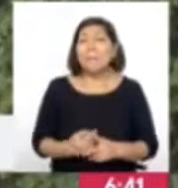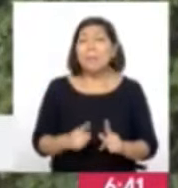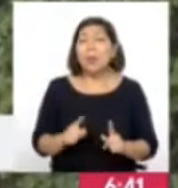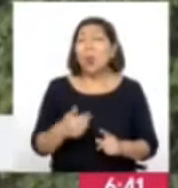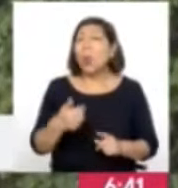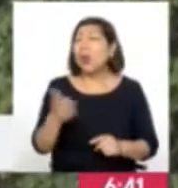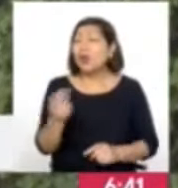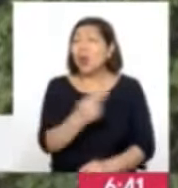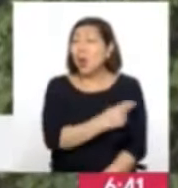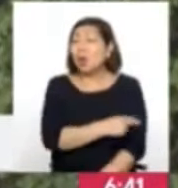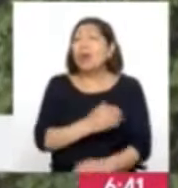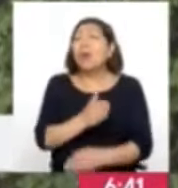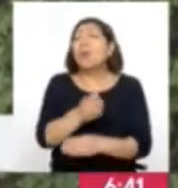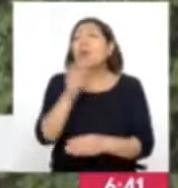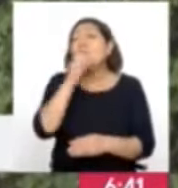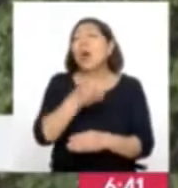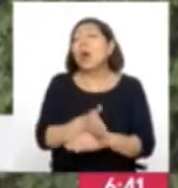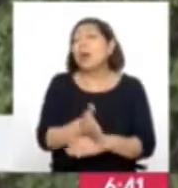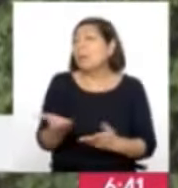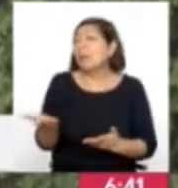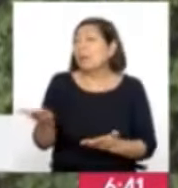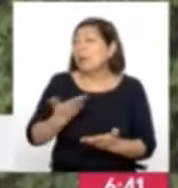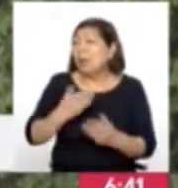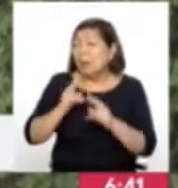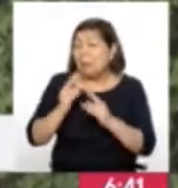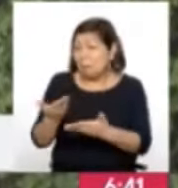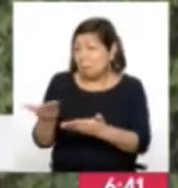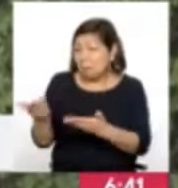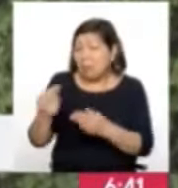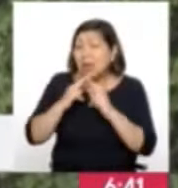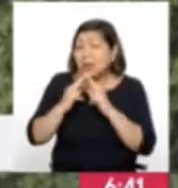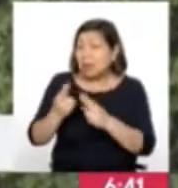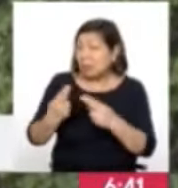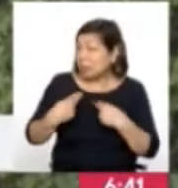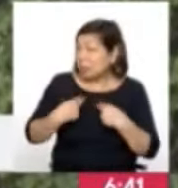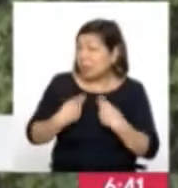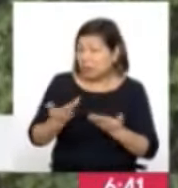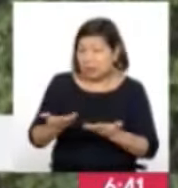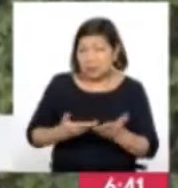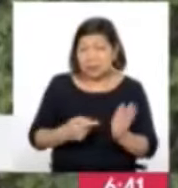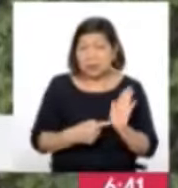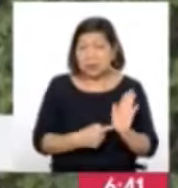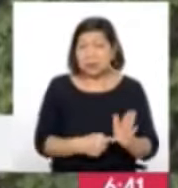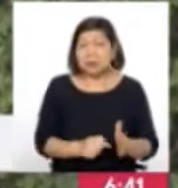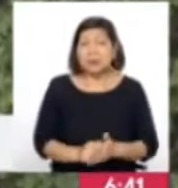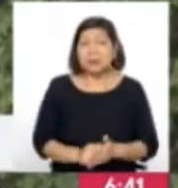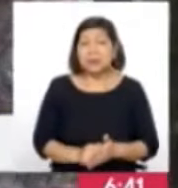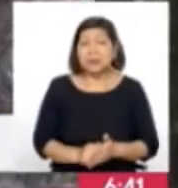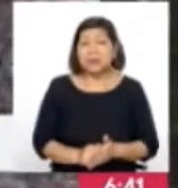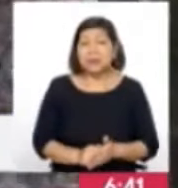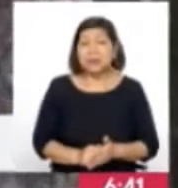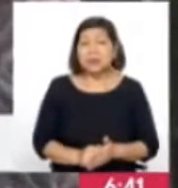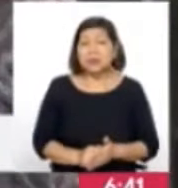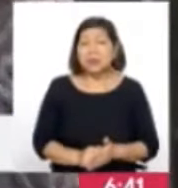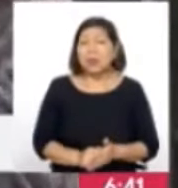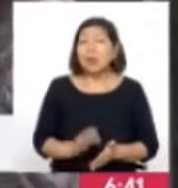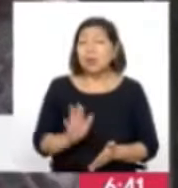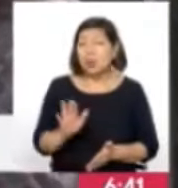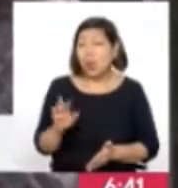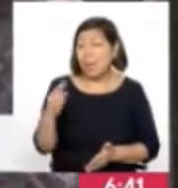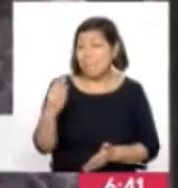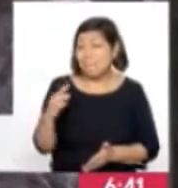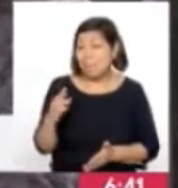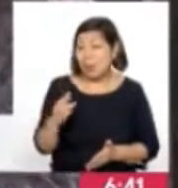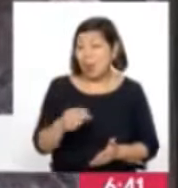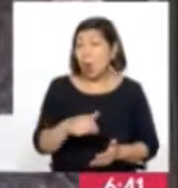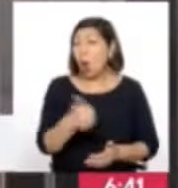en cualquier hospital que yo pueda. Y no me dieron ese documento que aquí estoy enseñando, que son las referencias. La madre de Jocelyn